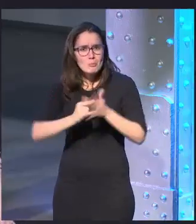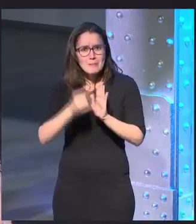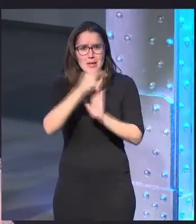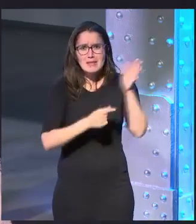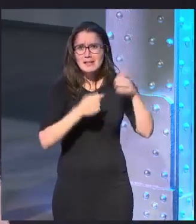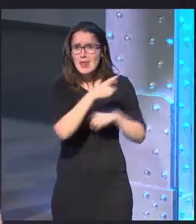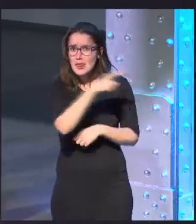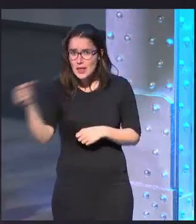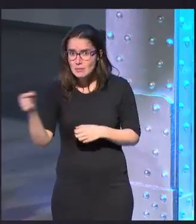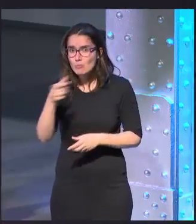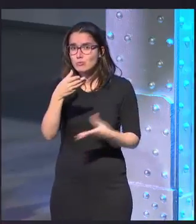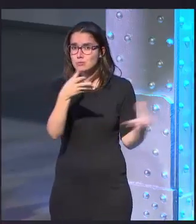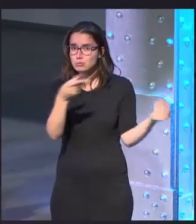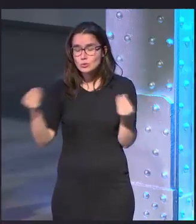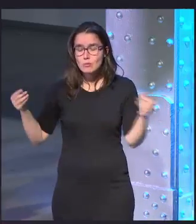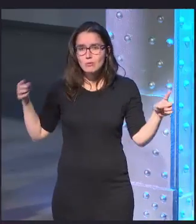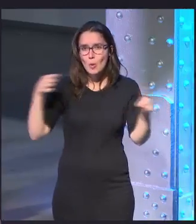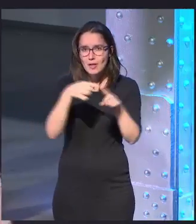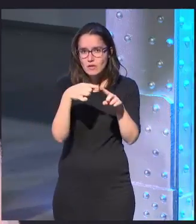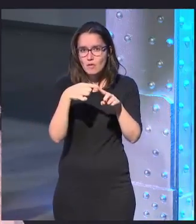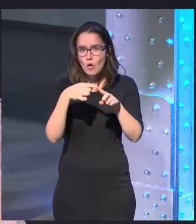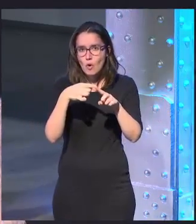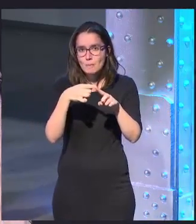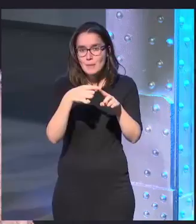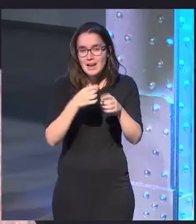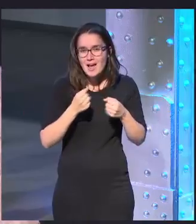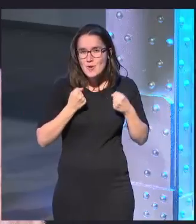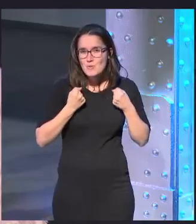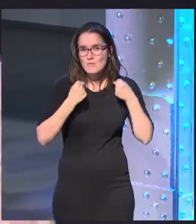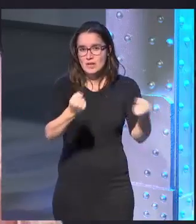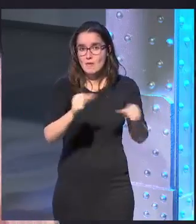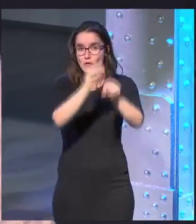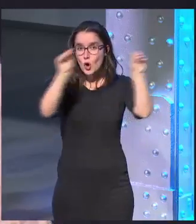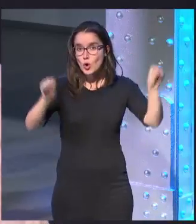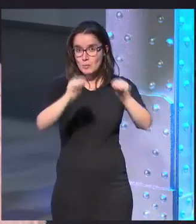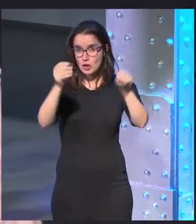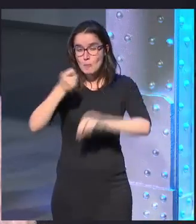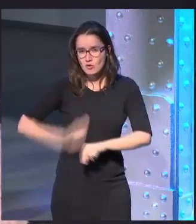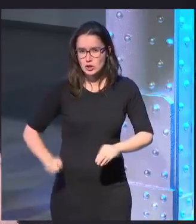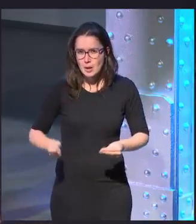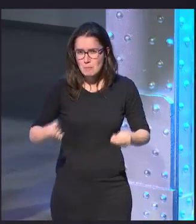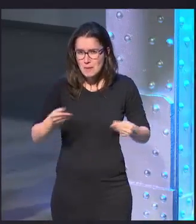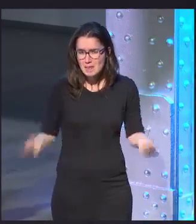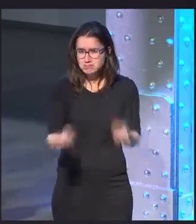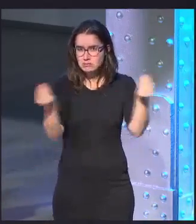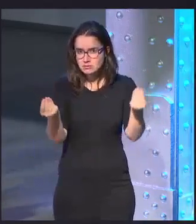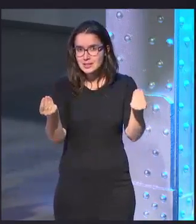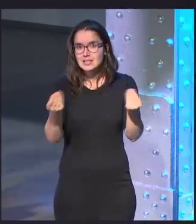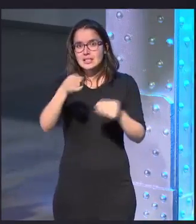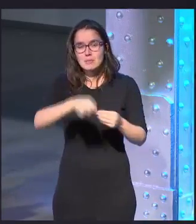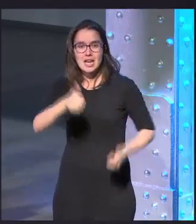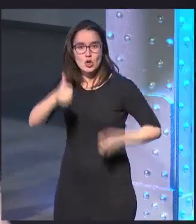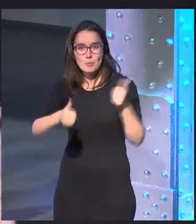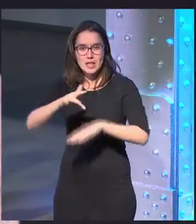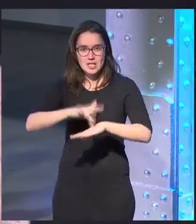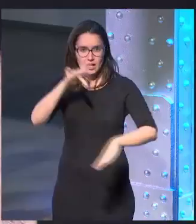medidas, que muchas de ellas iban dirigidas precisamente a fortalecer la formación profesional también y a fortalecer las